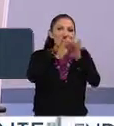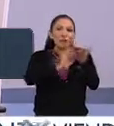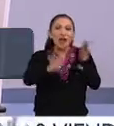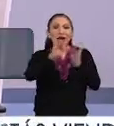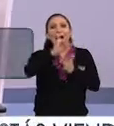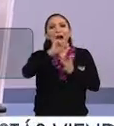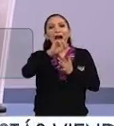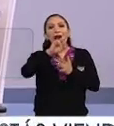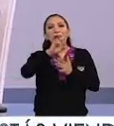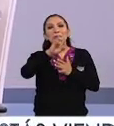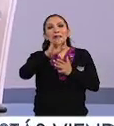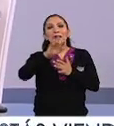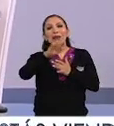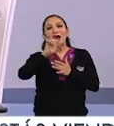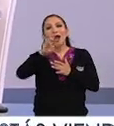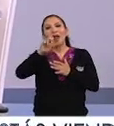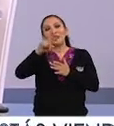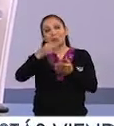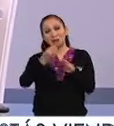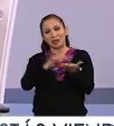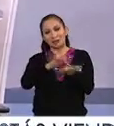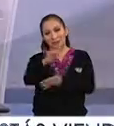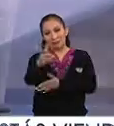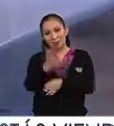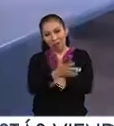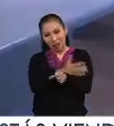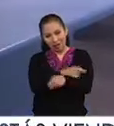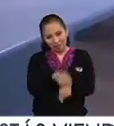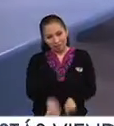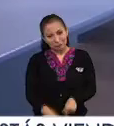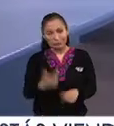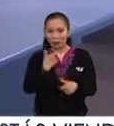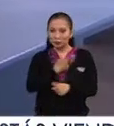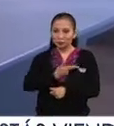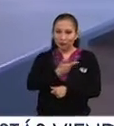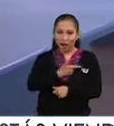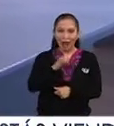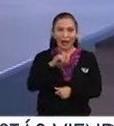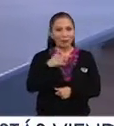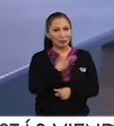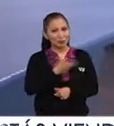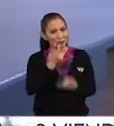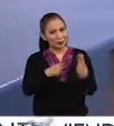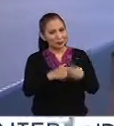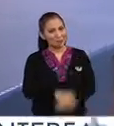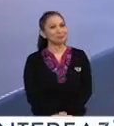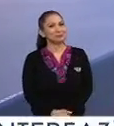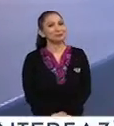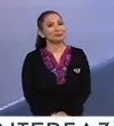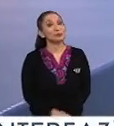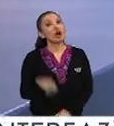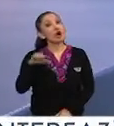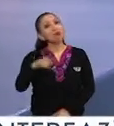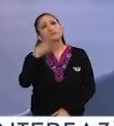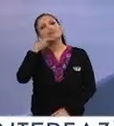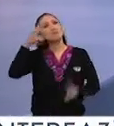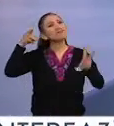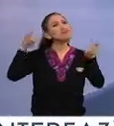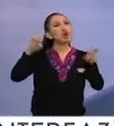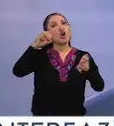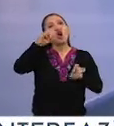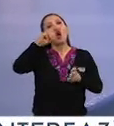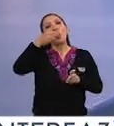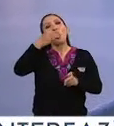de Javier Aranda. Javier, muchísimas gracias por estar aquí con nosotros. Con mucho gusto, Ana. Qué gusto estar aquí contigo. Hoy vamos a hablar de